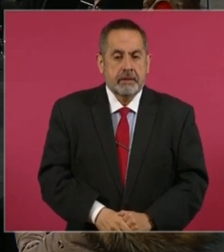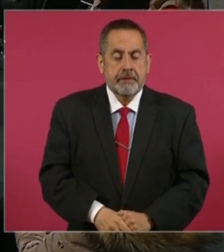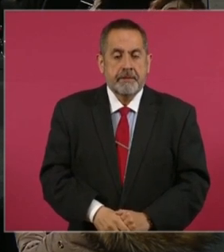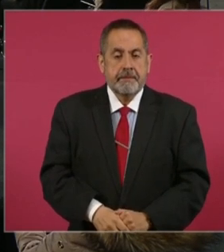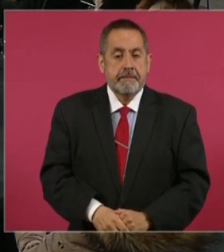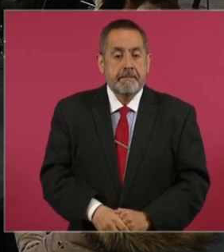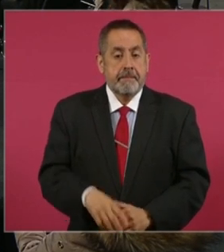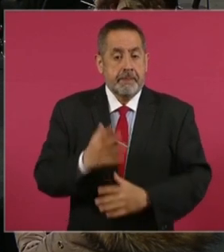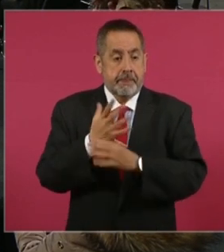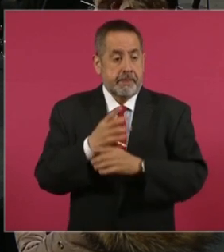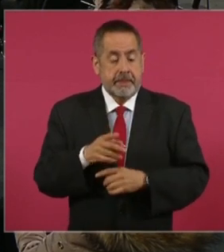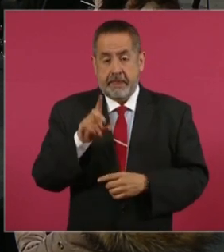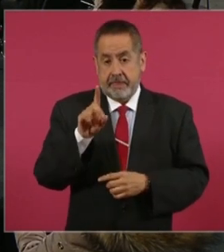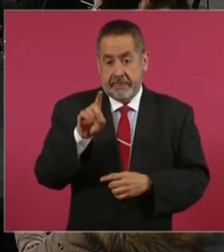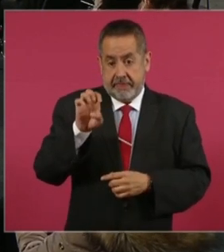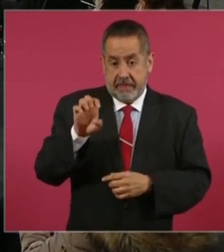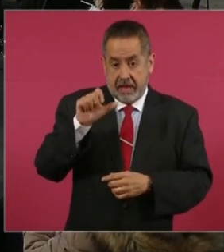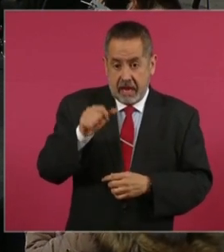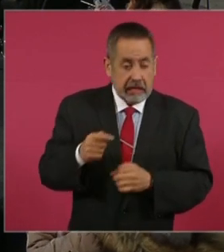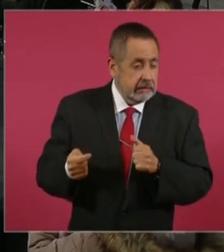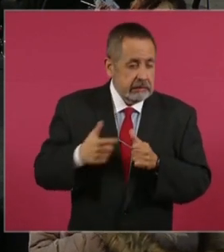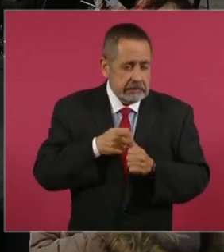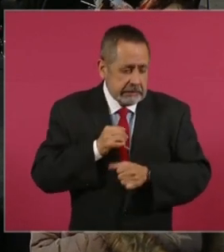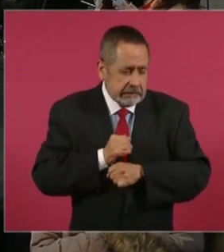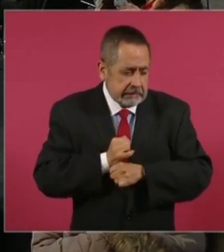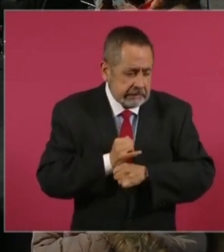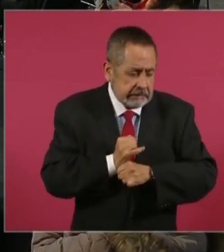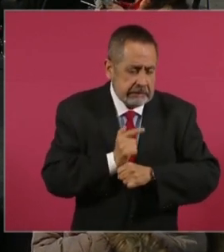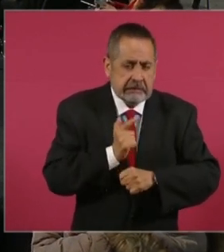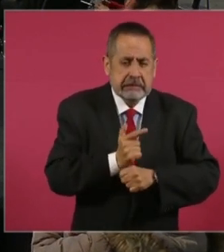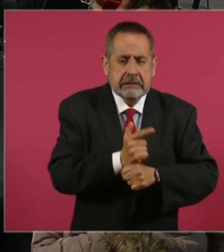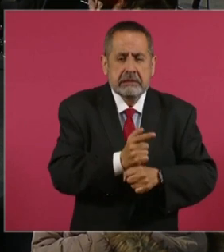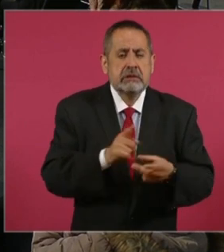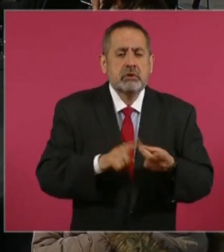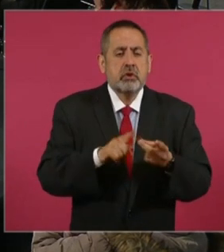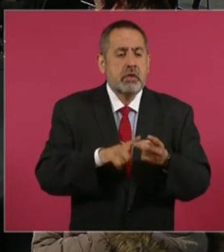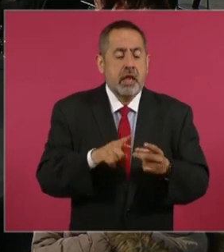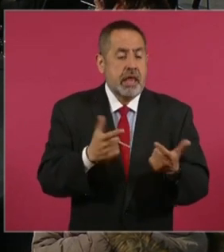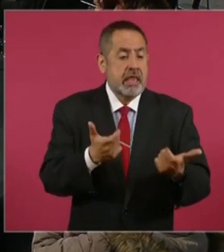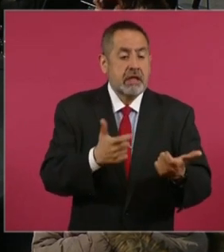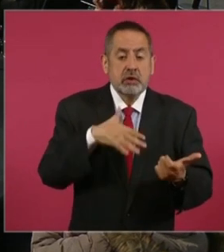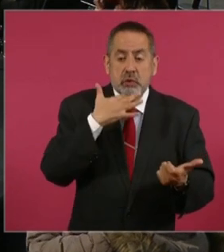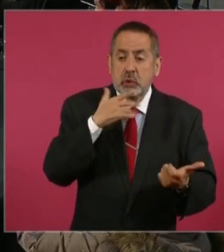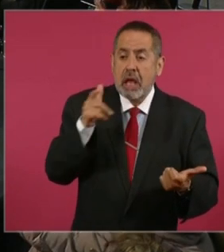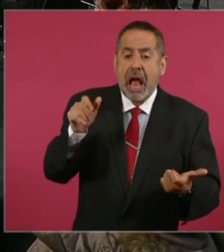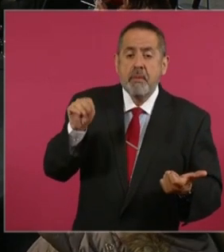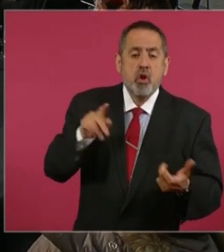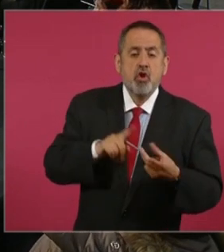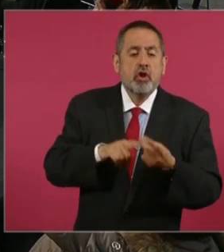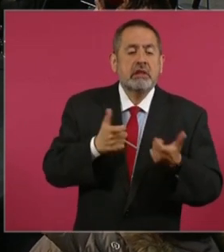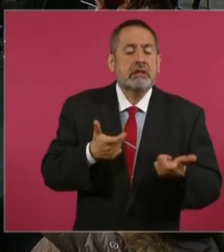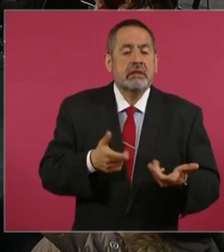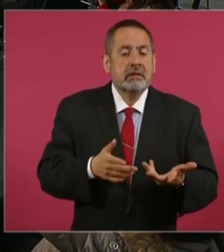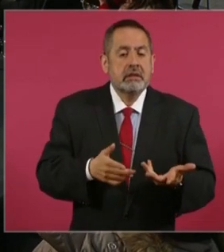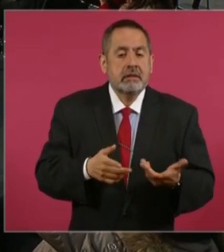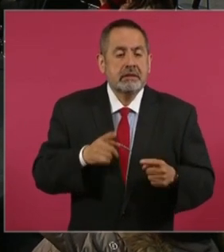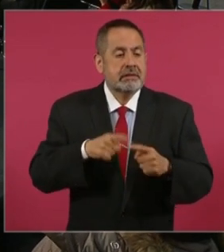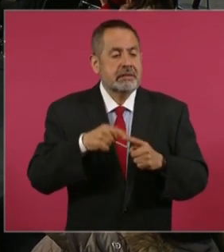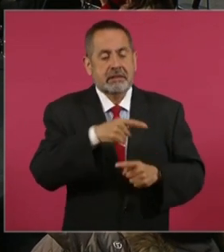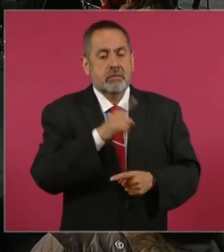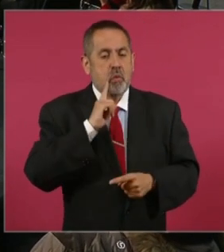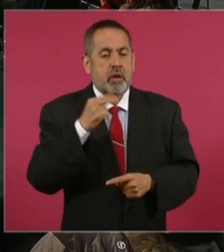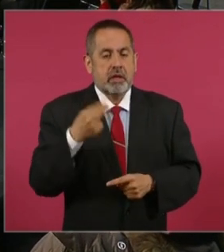investigación de la DEA sobre el presunto dinero sucio de López Obrador es Jennifer